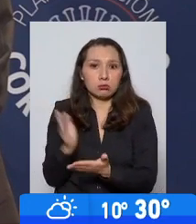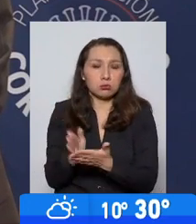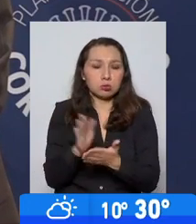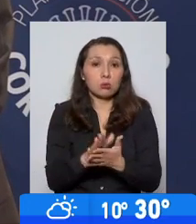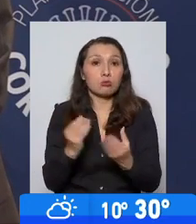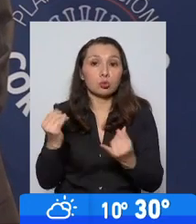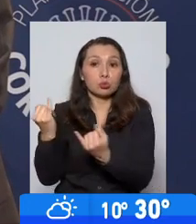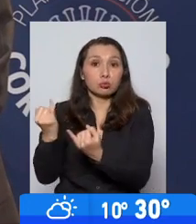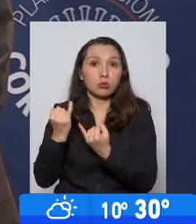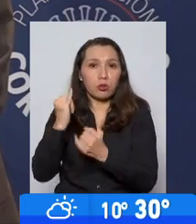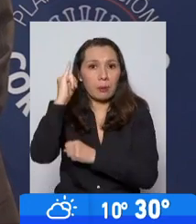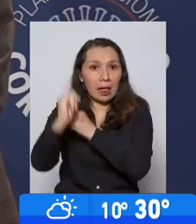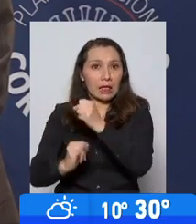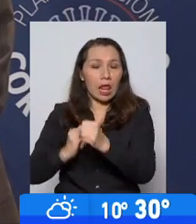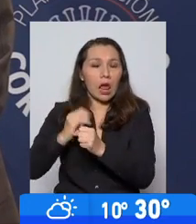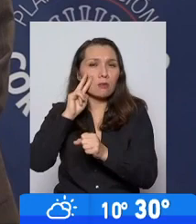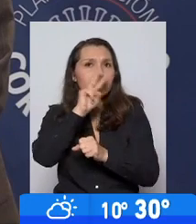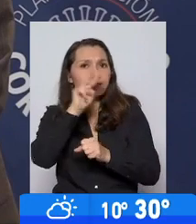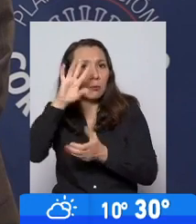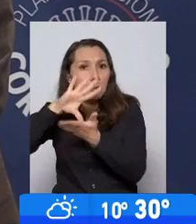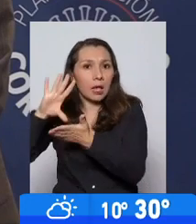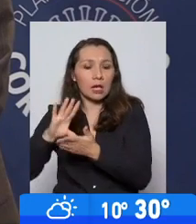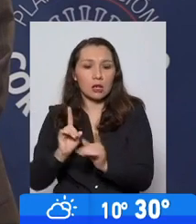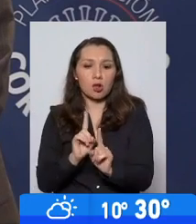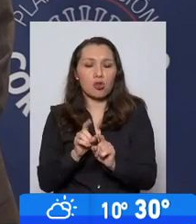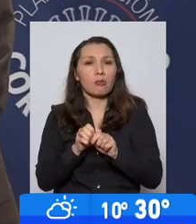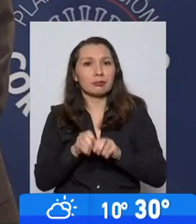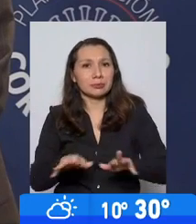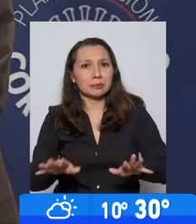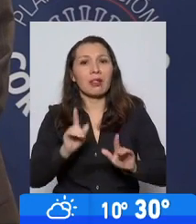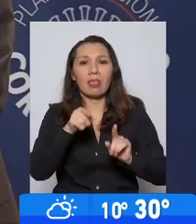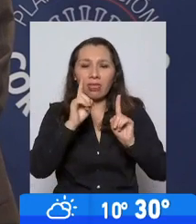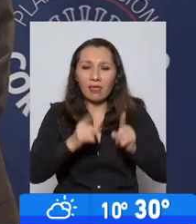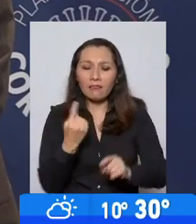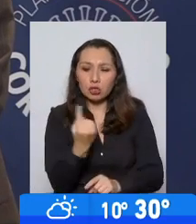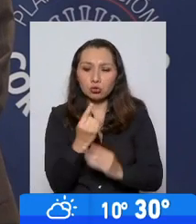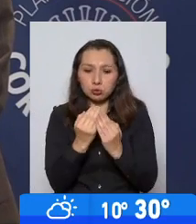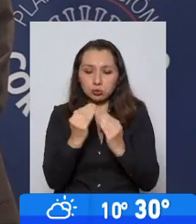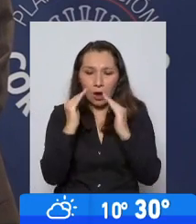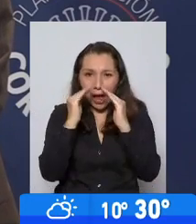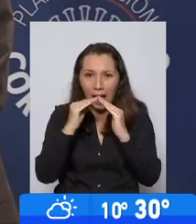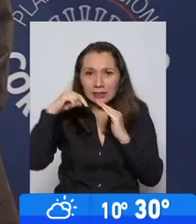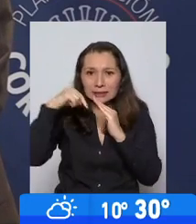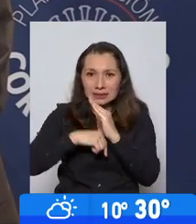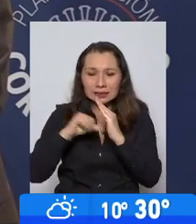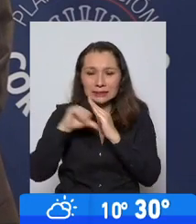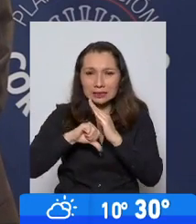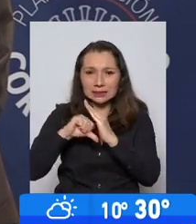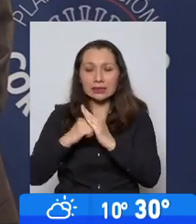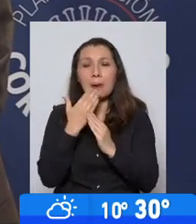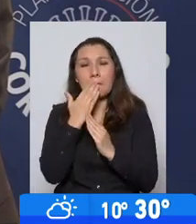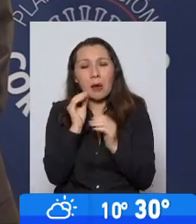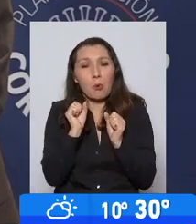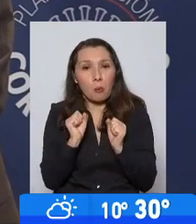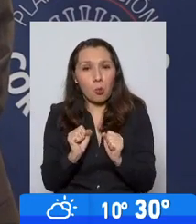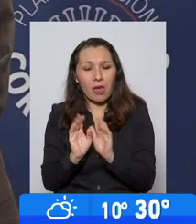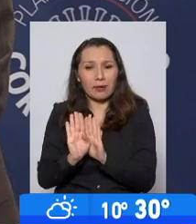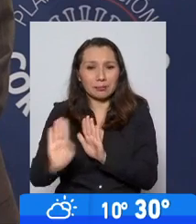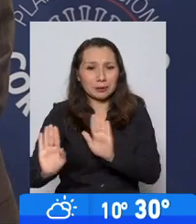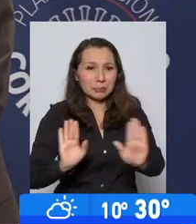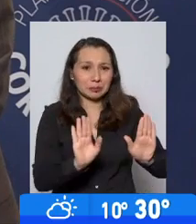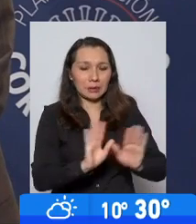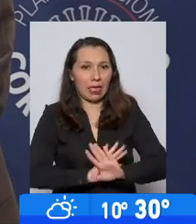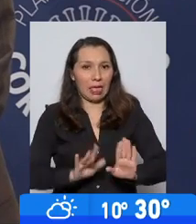según reportes internacionales, no se contagien, mantengan su aislamiento, estén lo más posible alejados